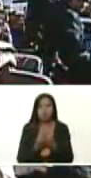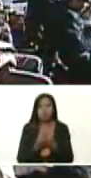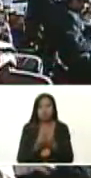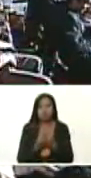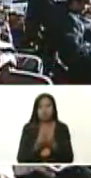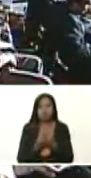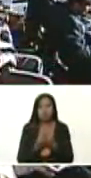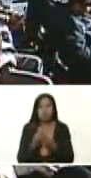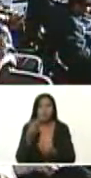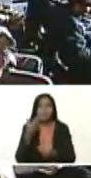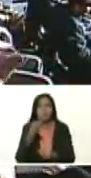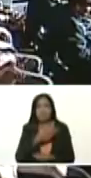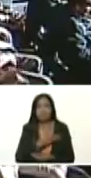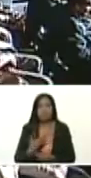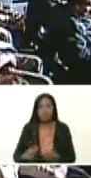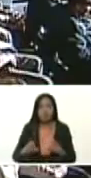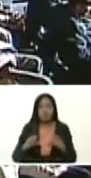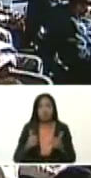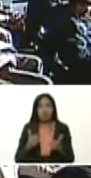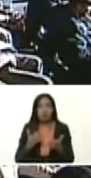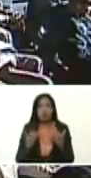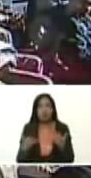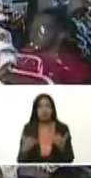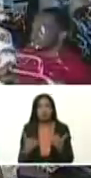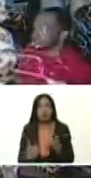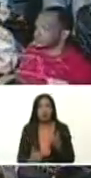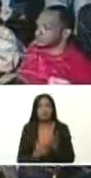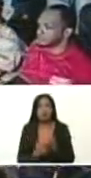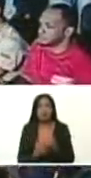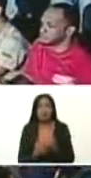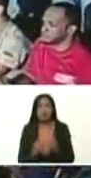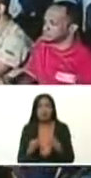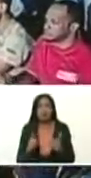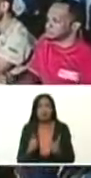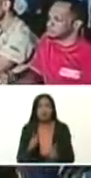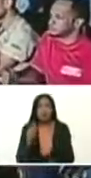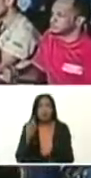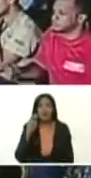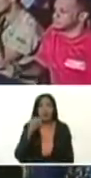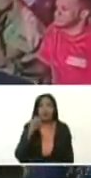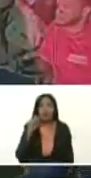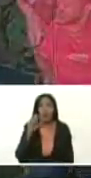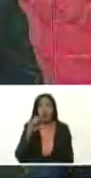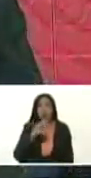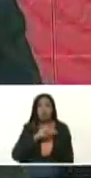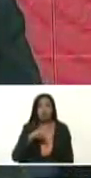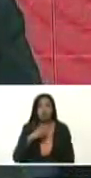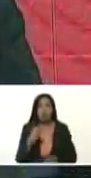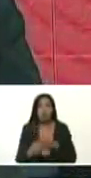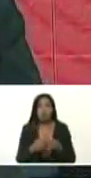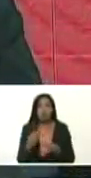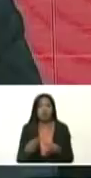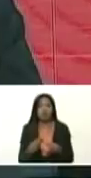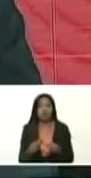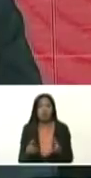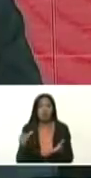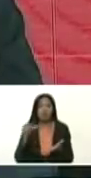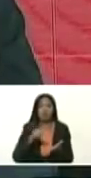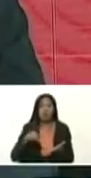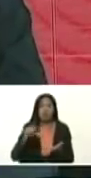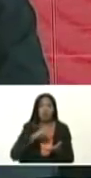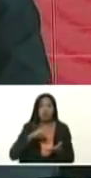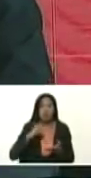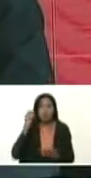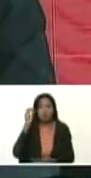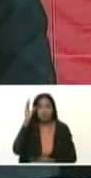lo concreto es, presidente, con la inauguración ahorita de la planta madre en Anaco, vamos a fabricar los moldes y nosotros tenemos